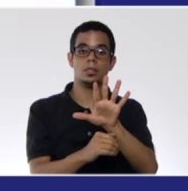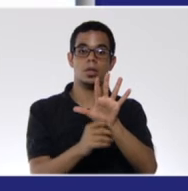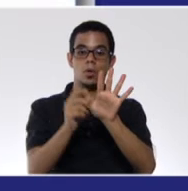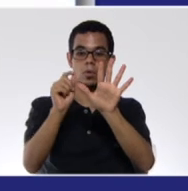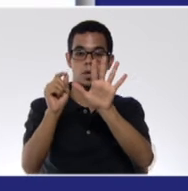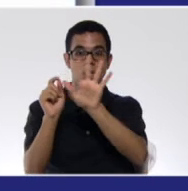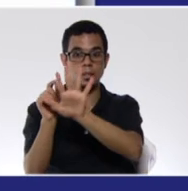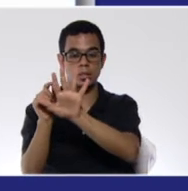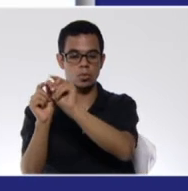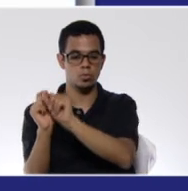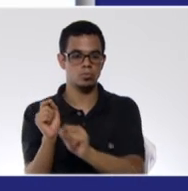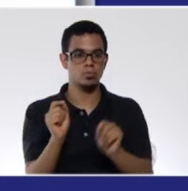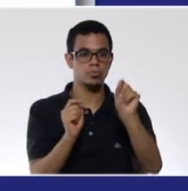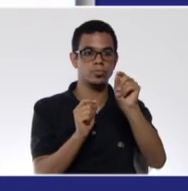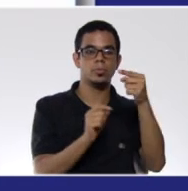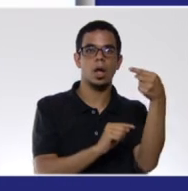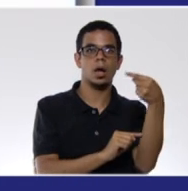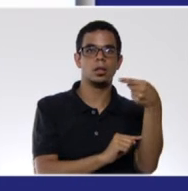miembro negativo.